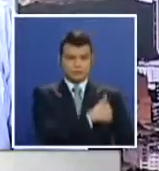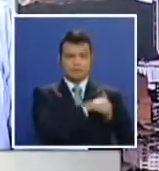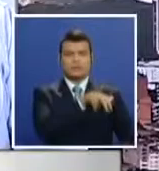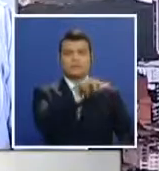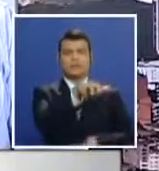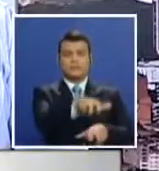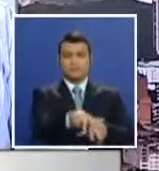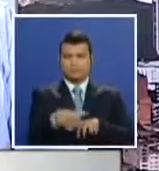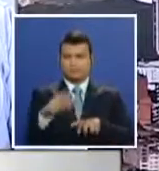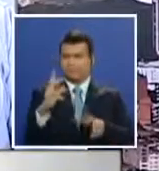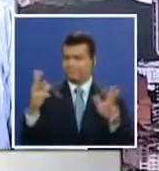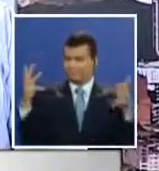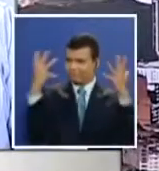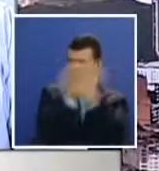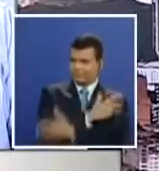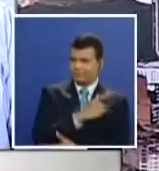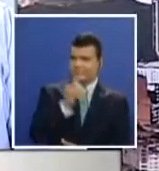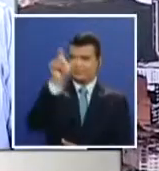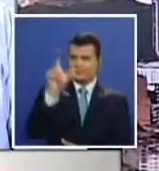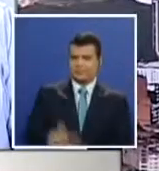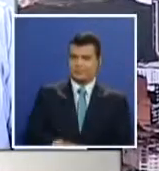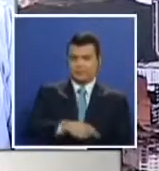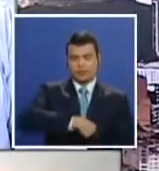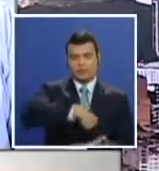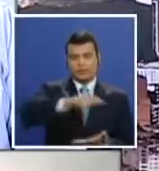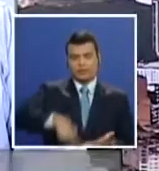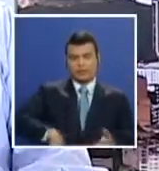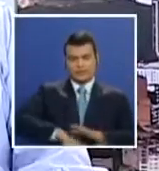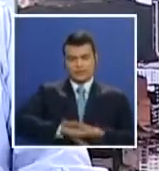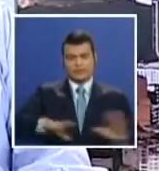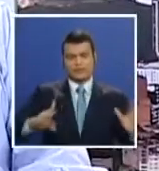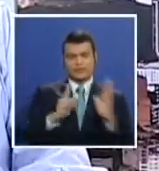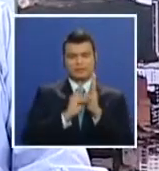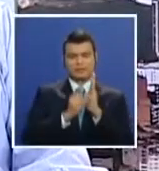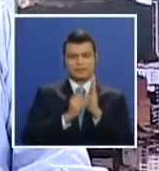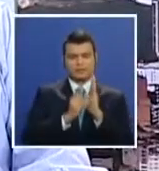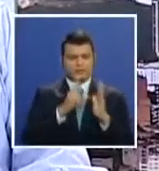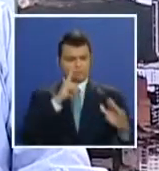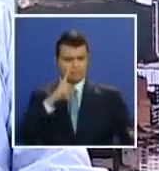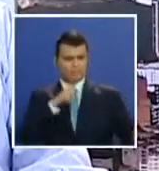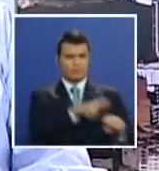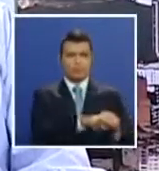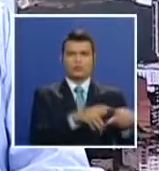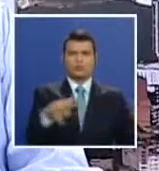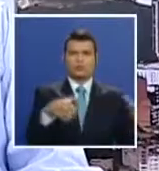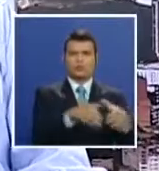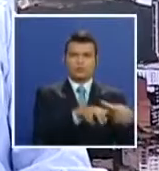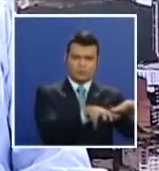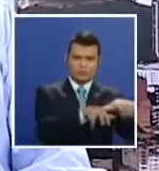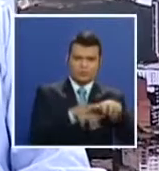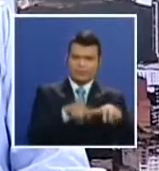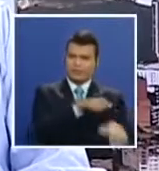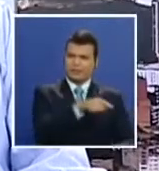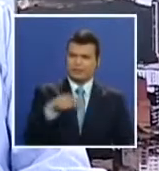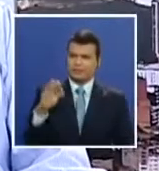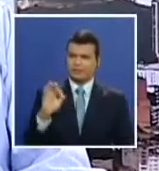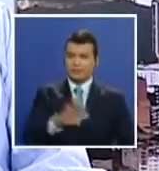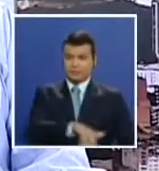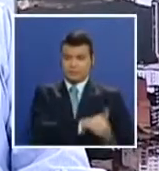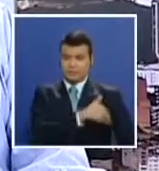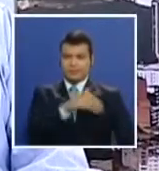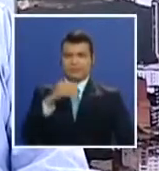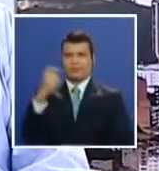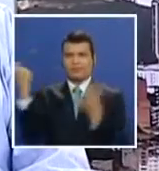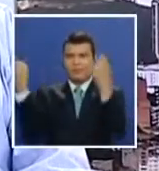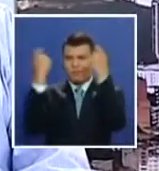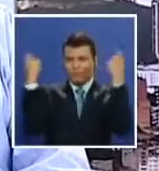de ha firmado ese decreto en esas condiciones que van en contra del sector agropecuario colombiano la ministra de comercio el